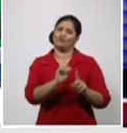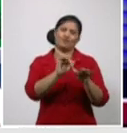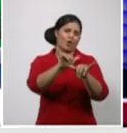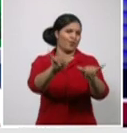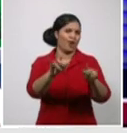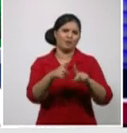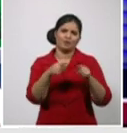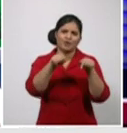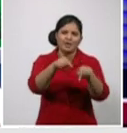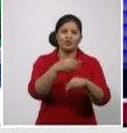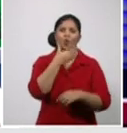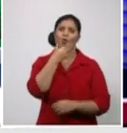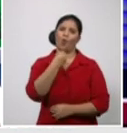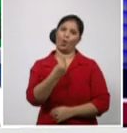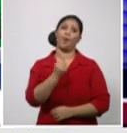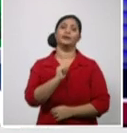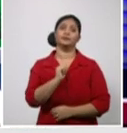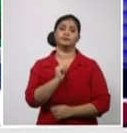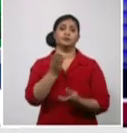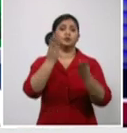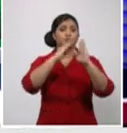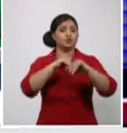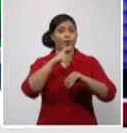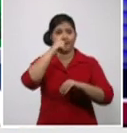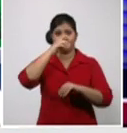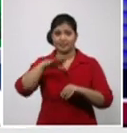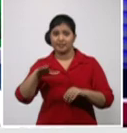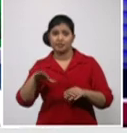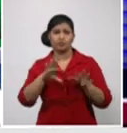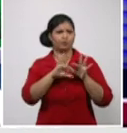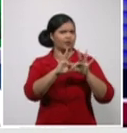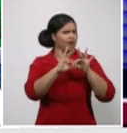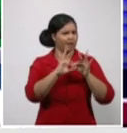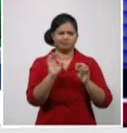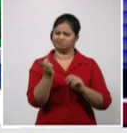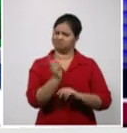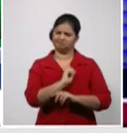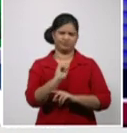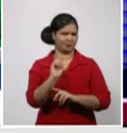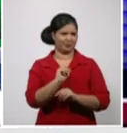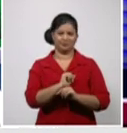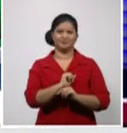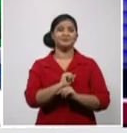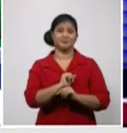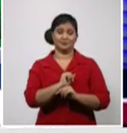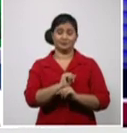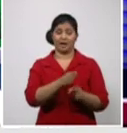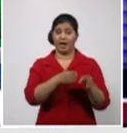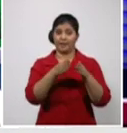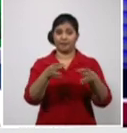en estado grave hasta el día de ayer. De 20 a 39 años,